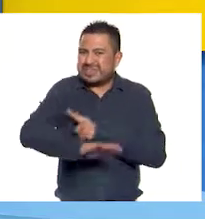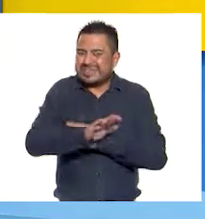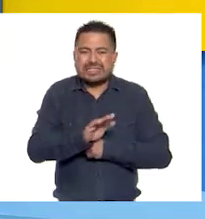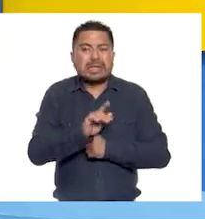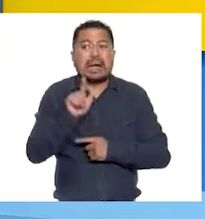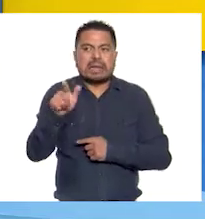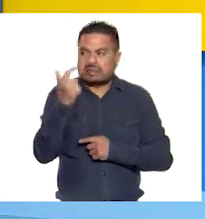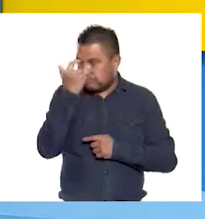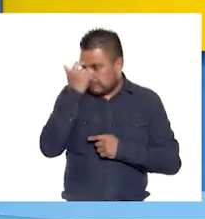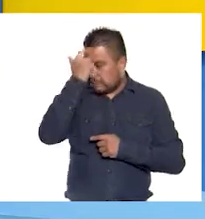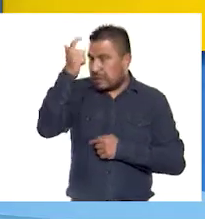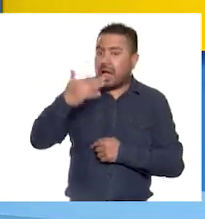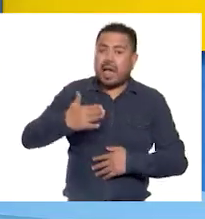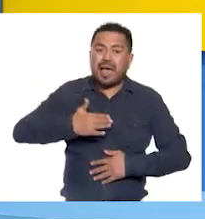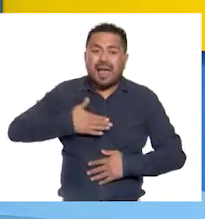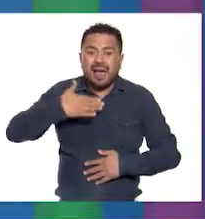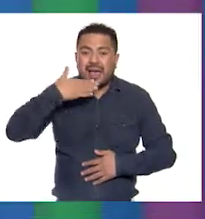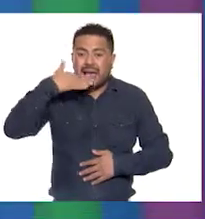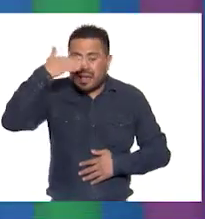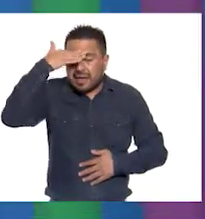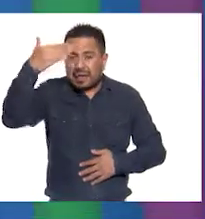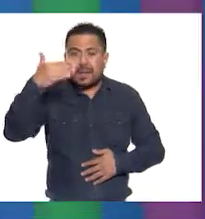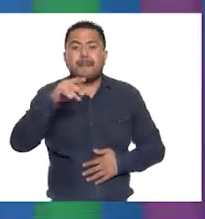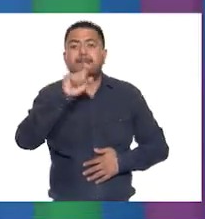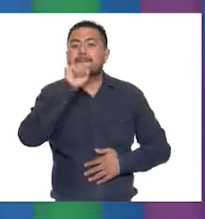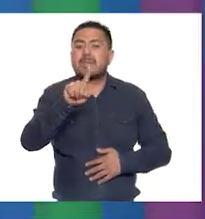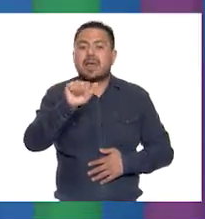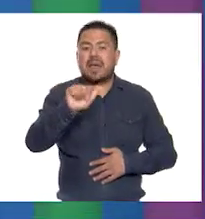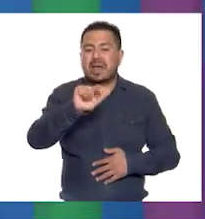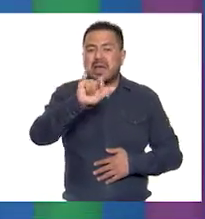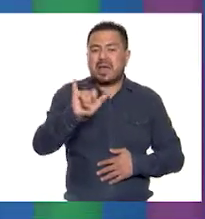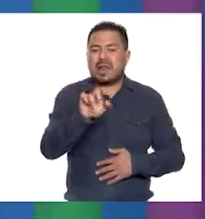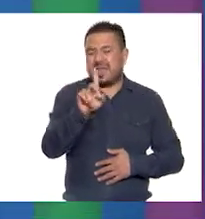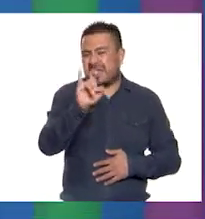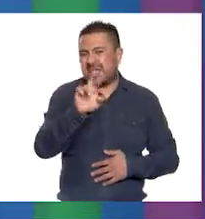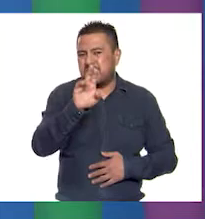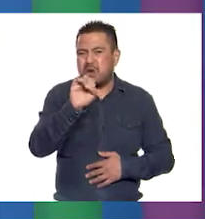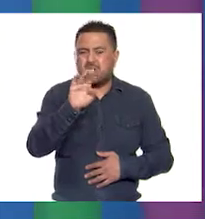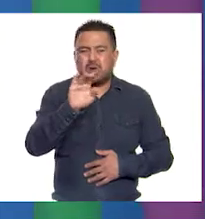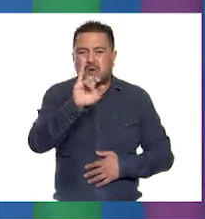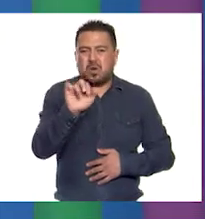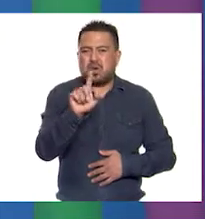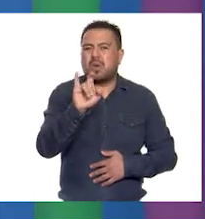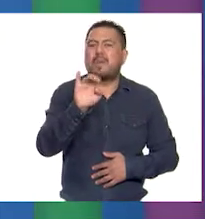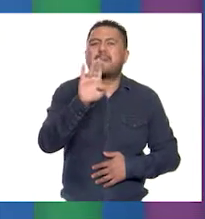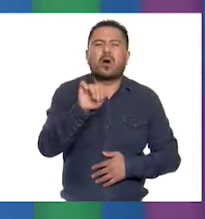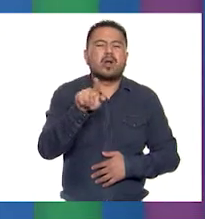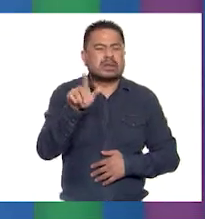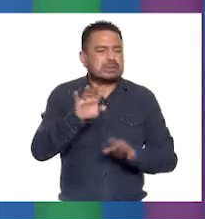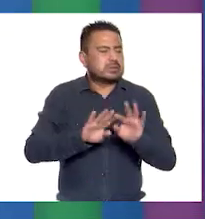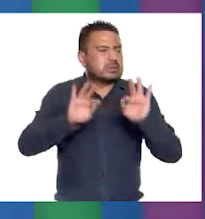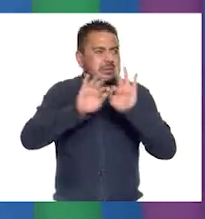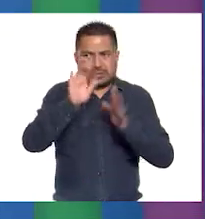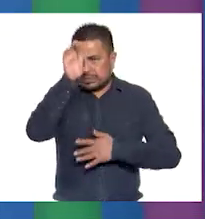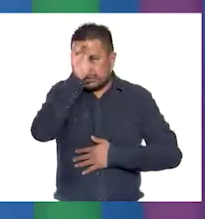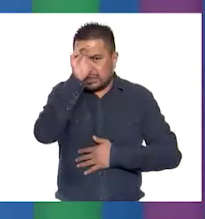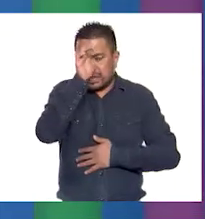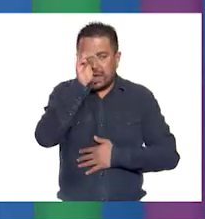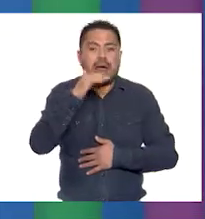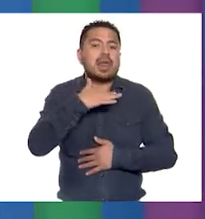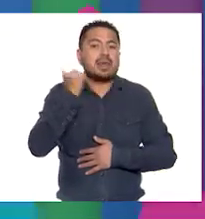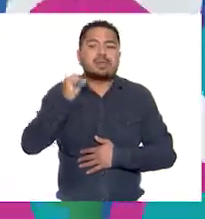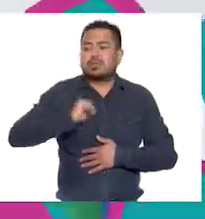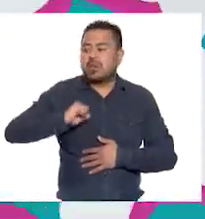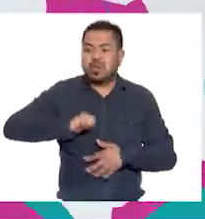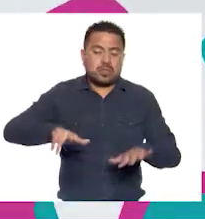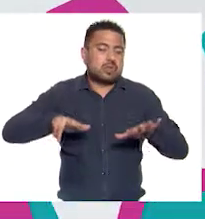fueron inventados por los árabes. Alejandro von Humboldt, un importantísimo científico alemán del siglo